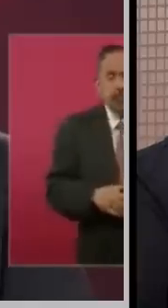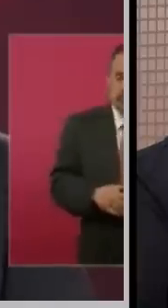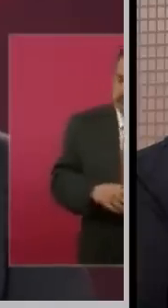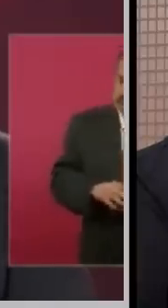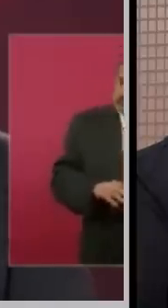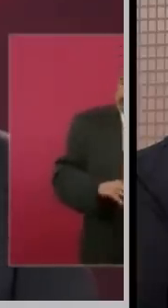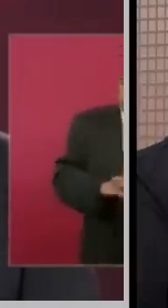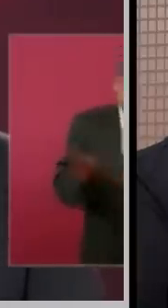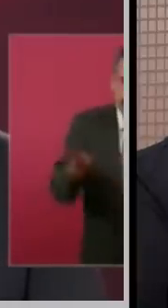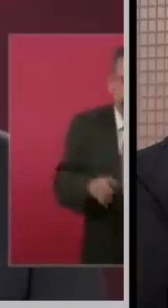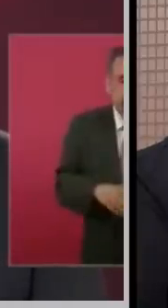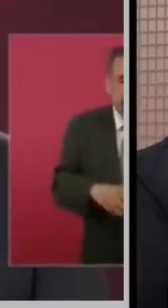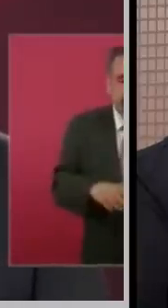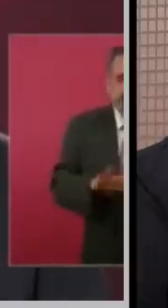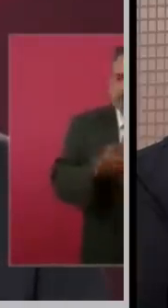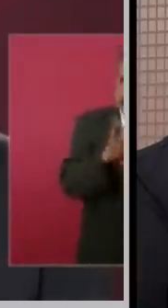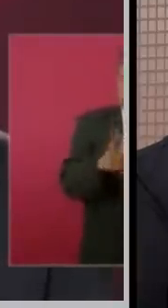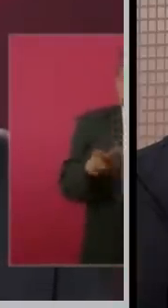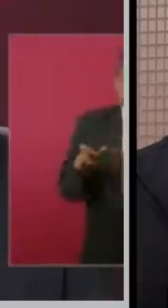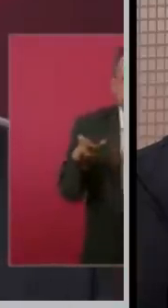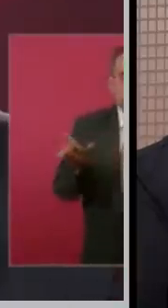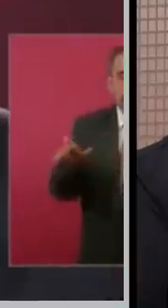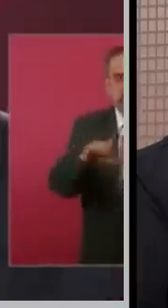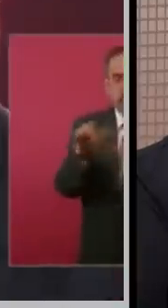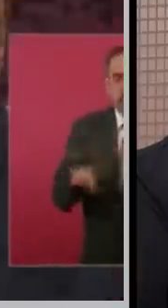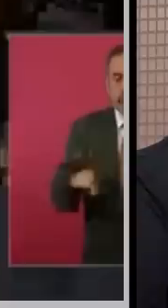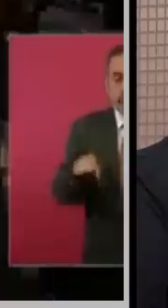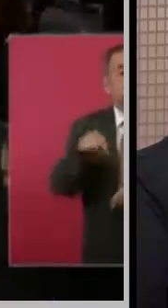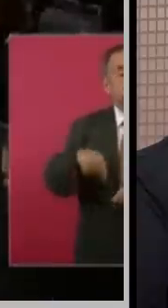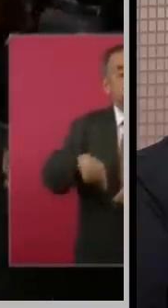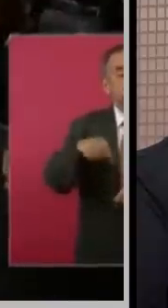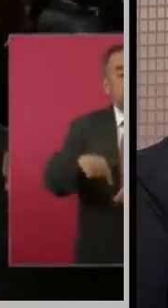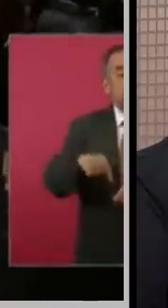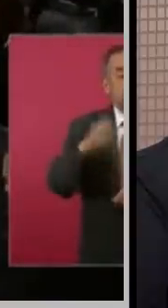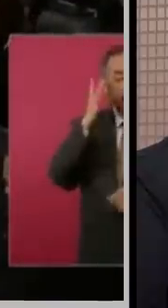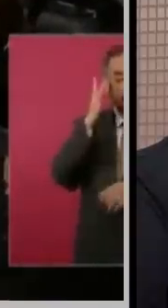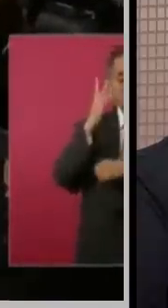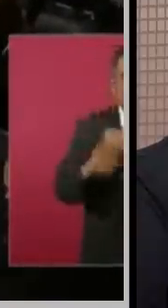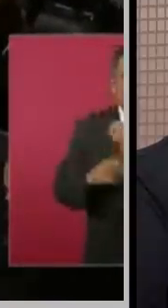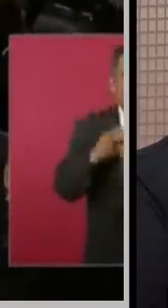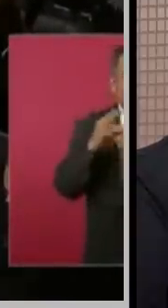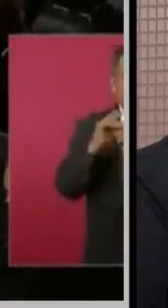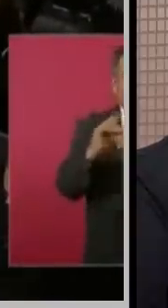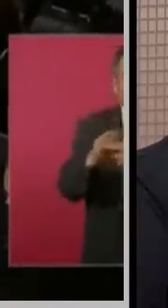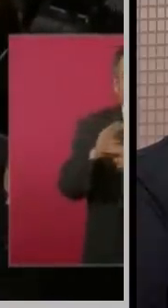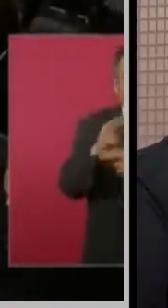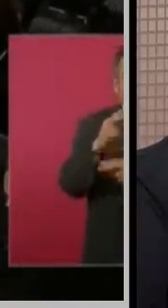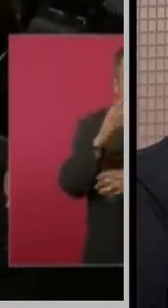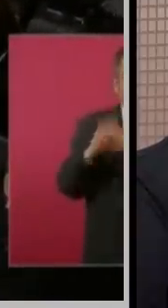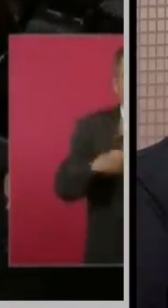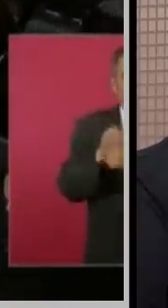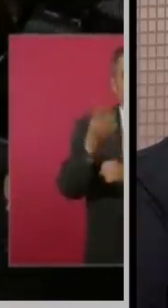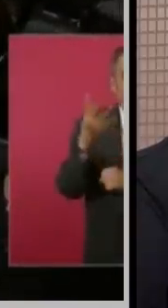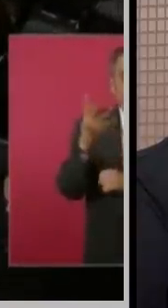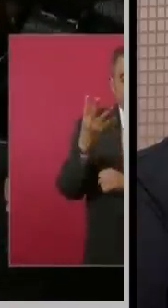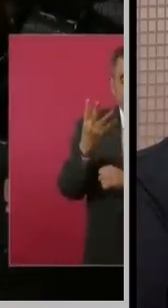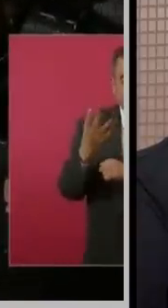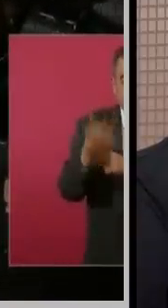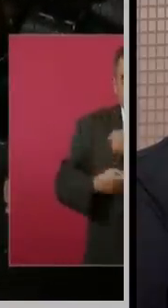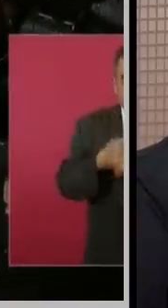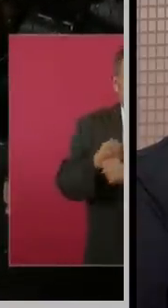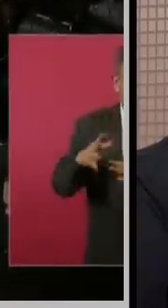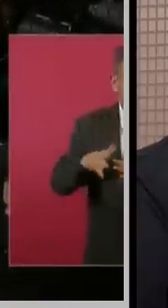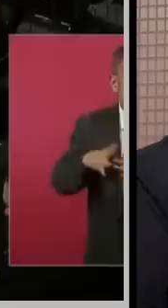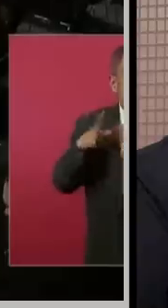ahora Guardia Nacional, hoy por cierto se cumplen 4 años de la creación de esta